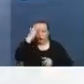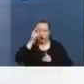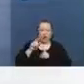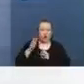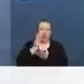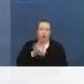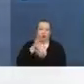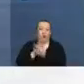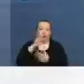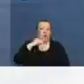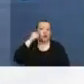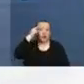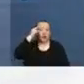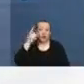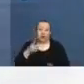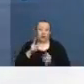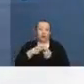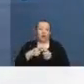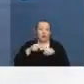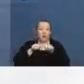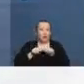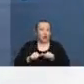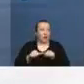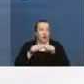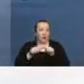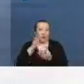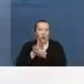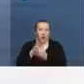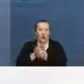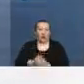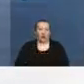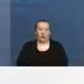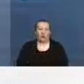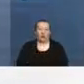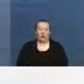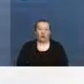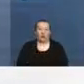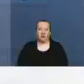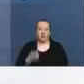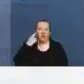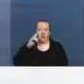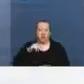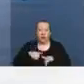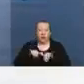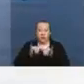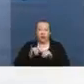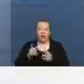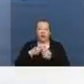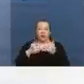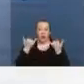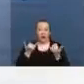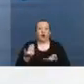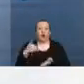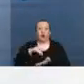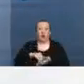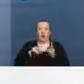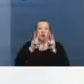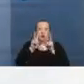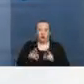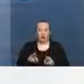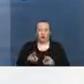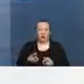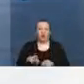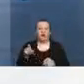importaba mantenga es inútil ya para que siga persiguiendo a correr hoy van a hacer lo mismo tratar de mantenerlo por